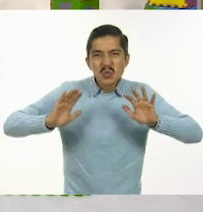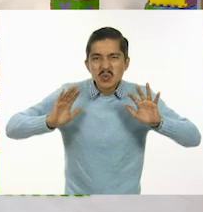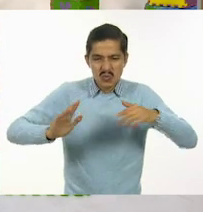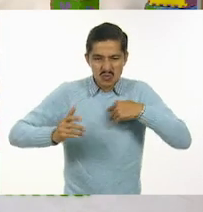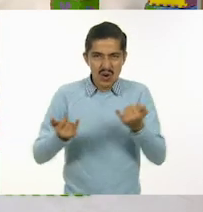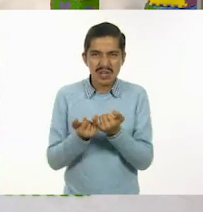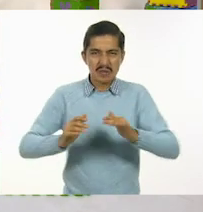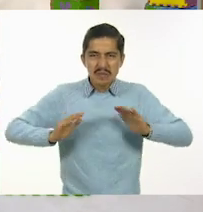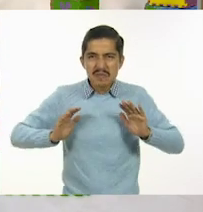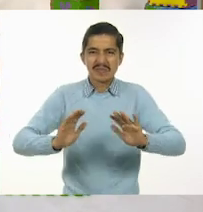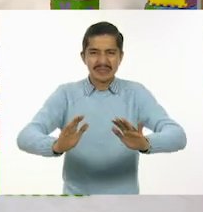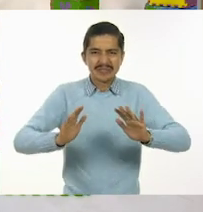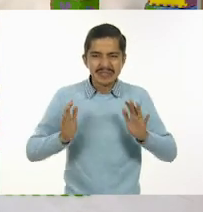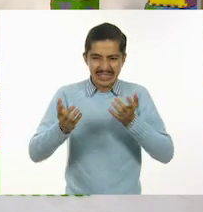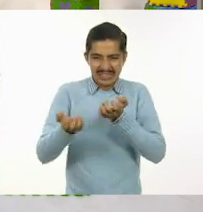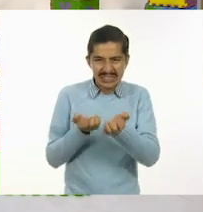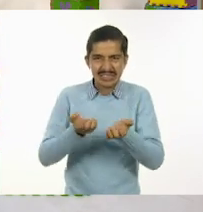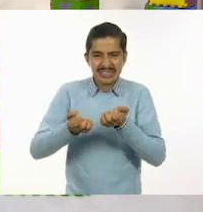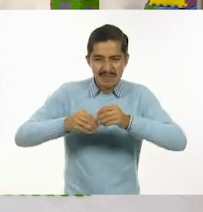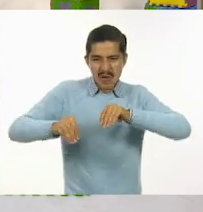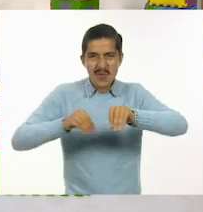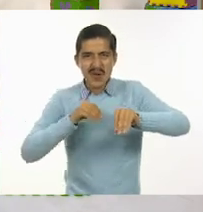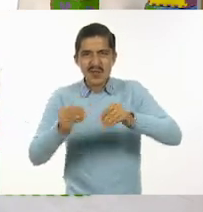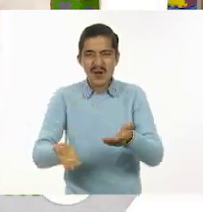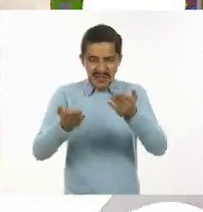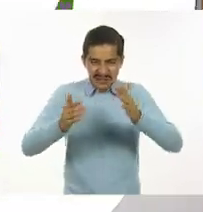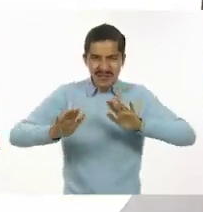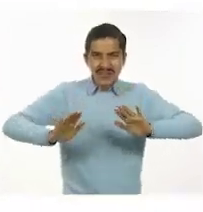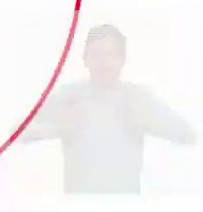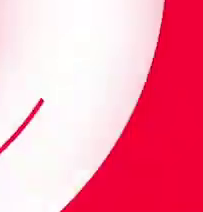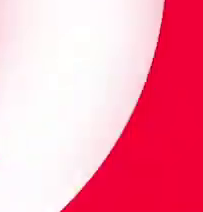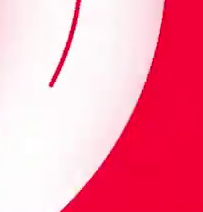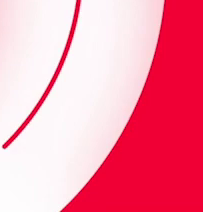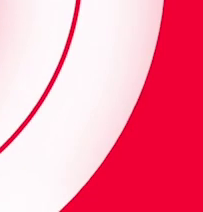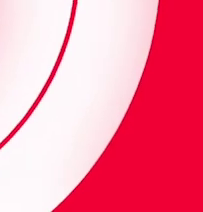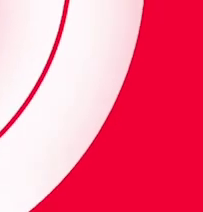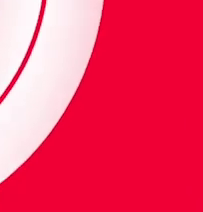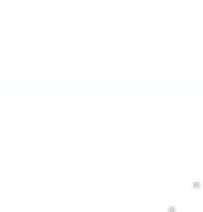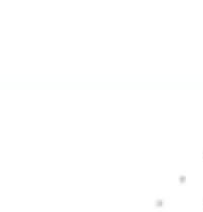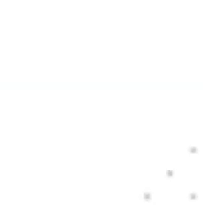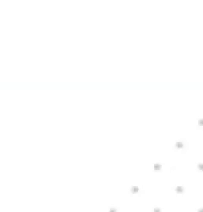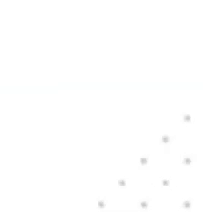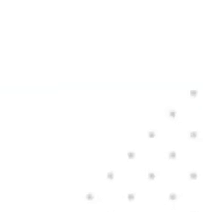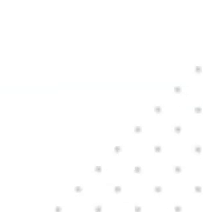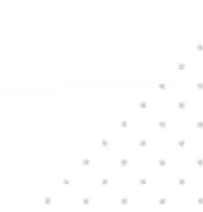también. Vamos, vamos. Sí. Fondo.